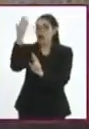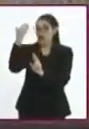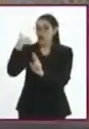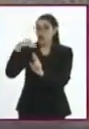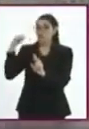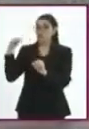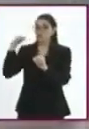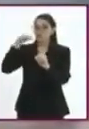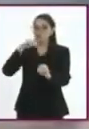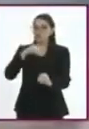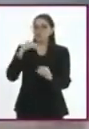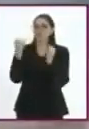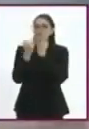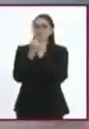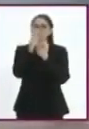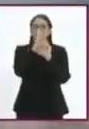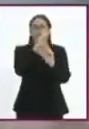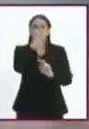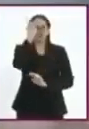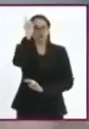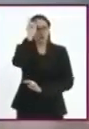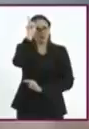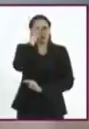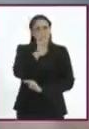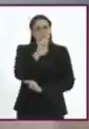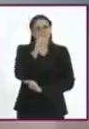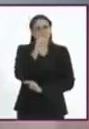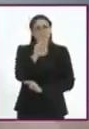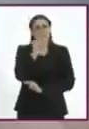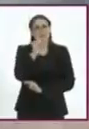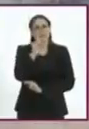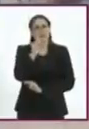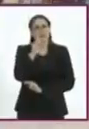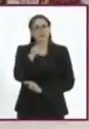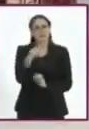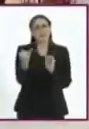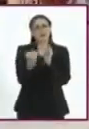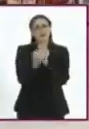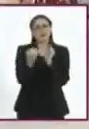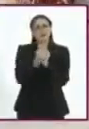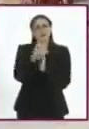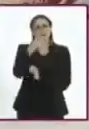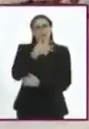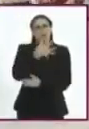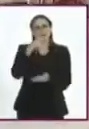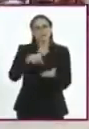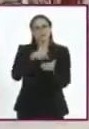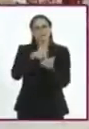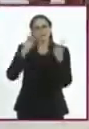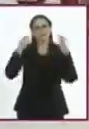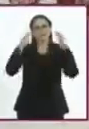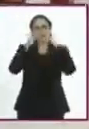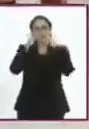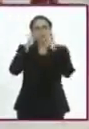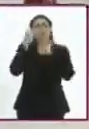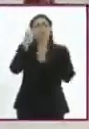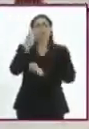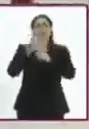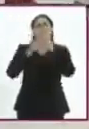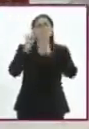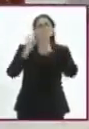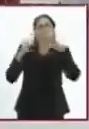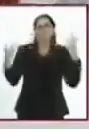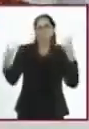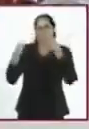se adoró a la Virgen del Carmen e inició la festividad de los lunes del cerro, permitiendo la conjunción de